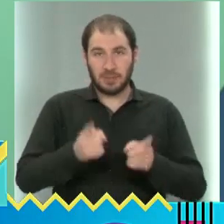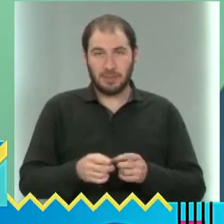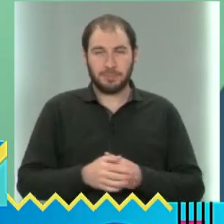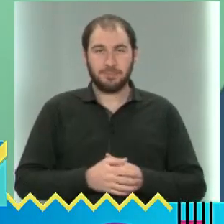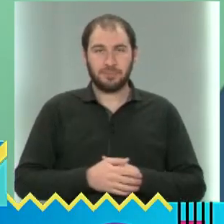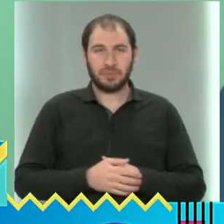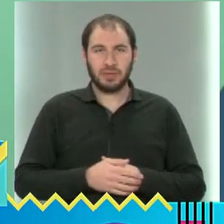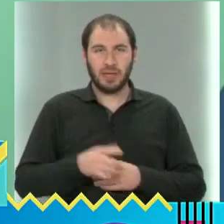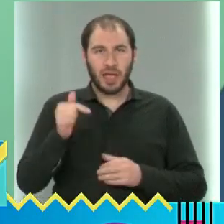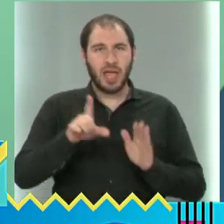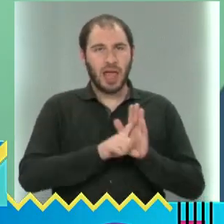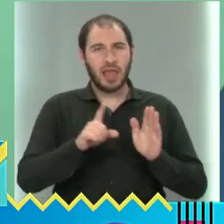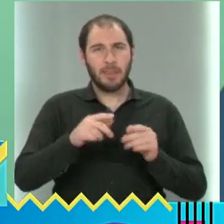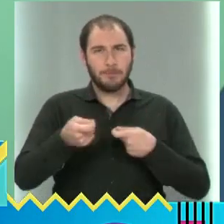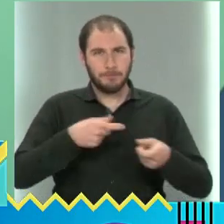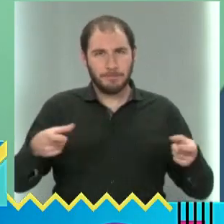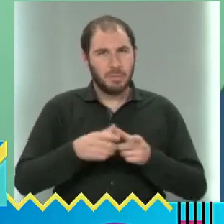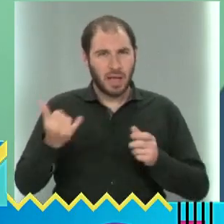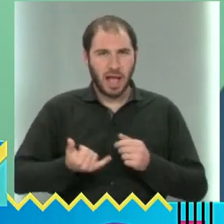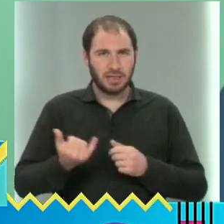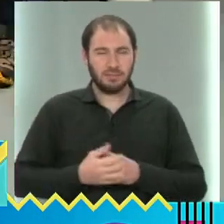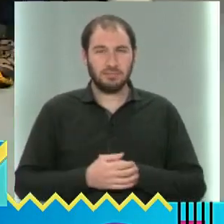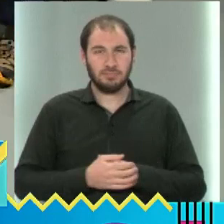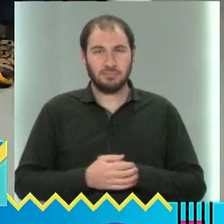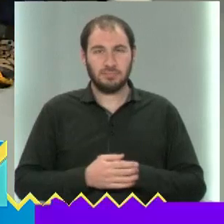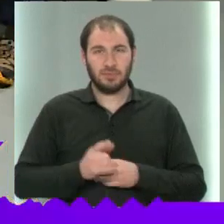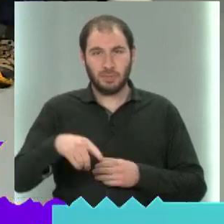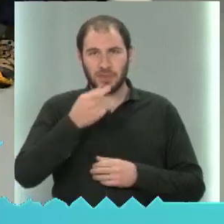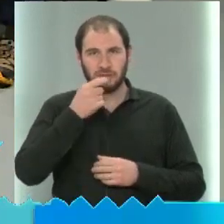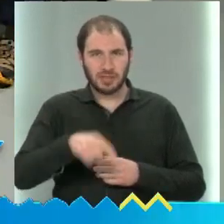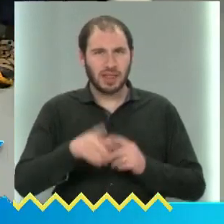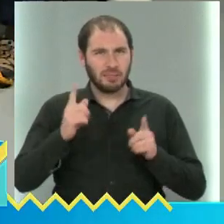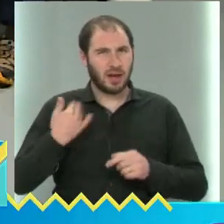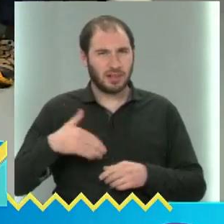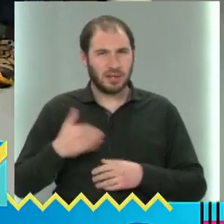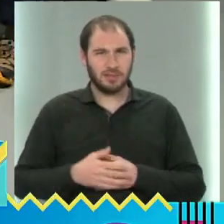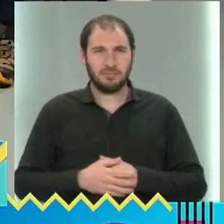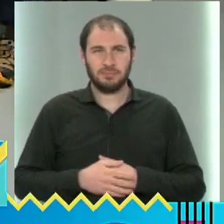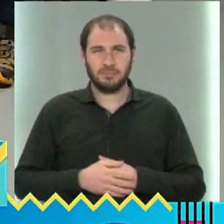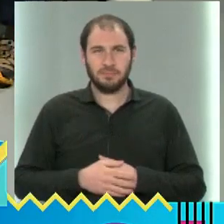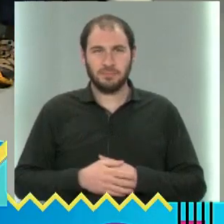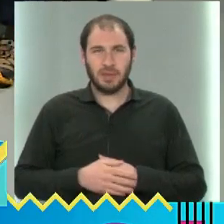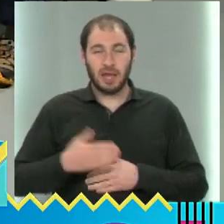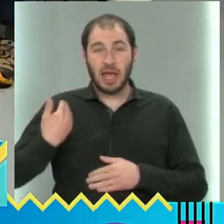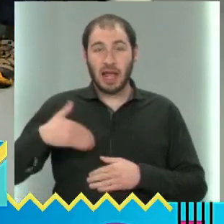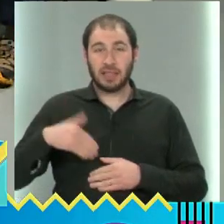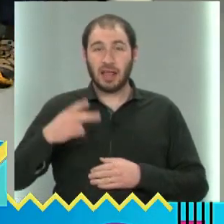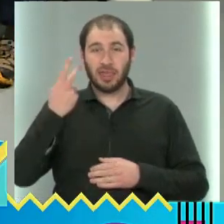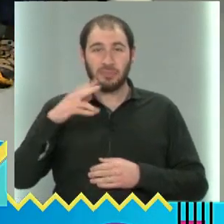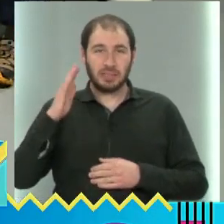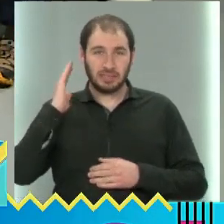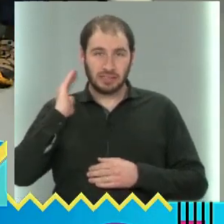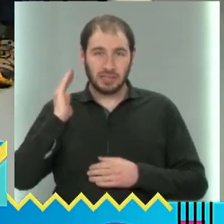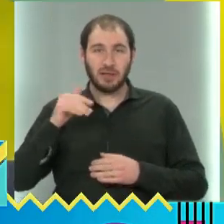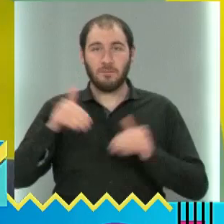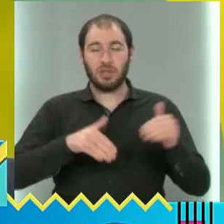de, ¿existe una ley PYME? ¿Tenemos una ley PYME en Mendoza y Argentina? Bueno, en Argentina en el 2016